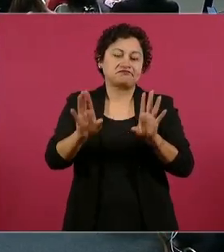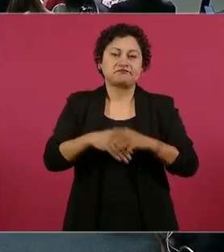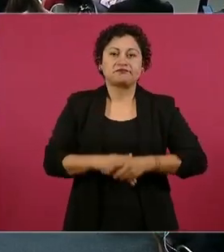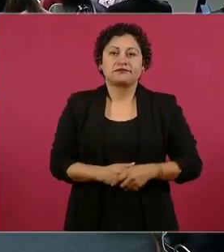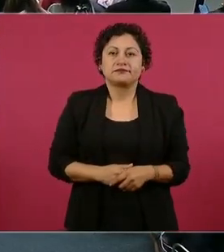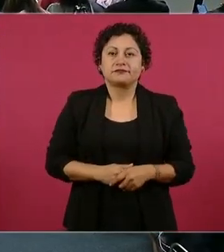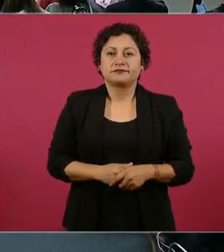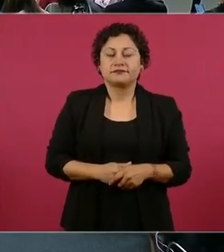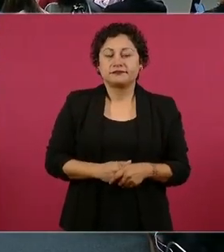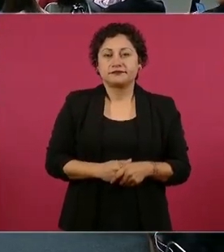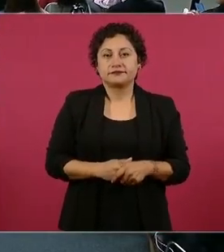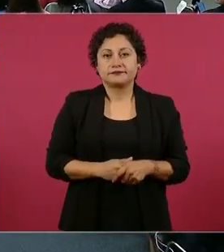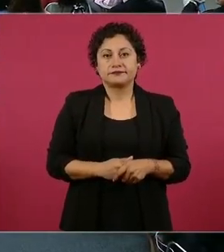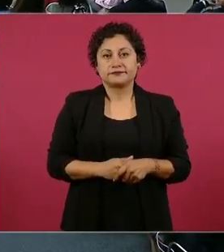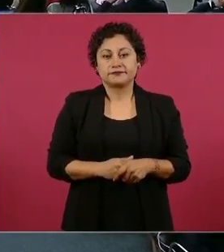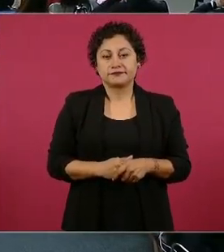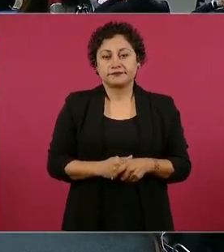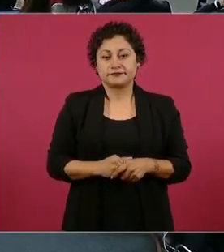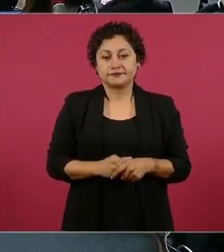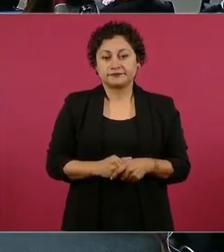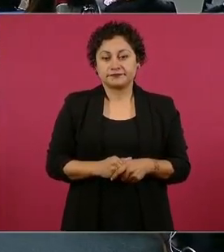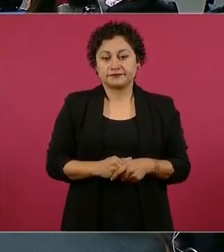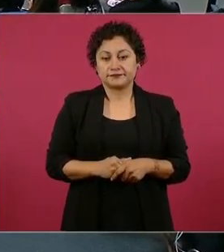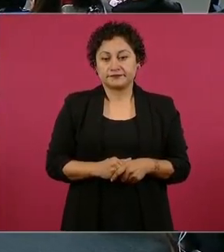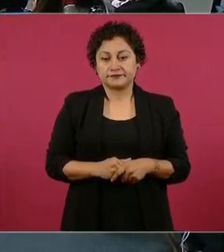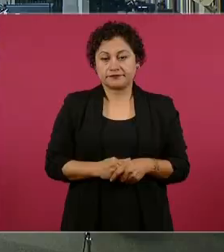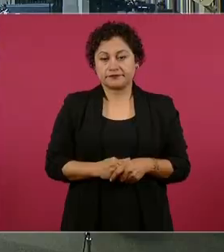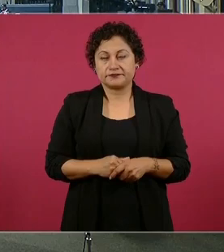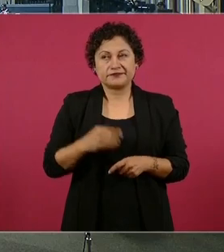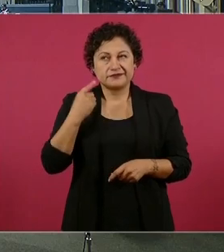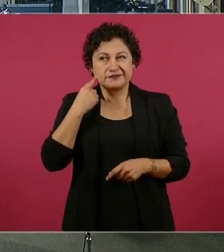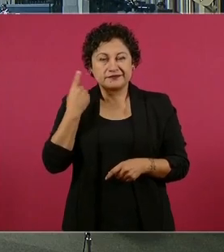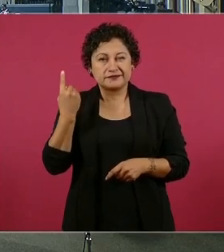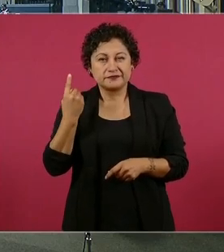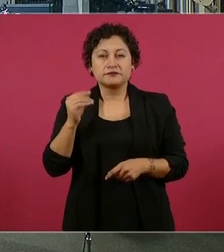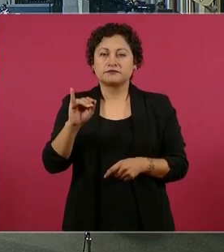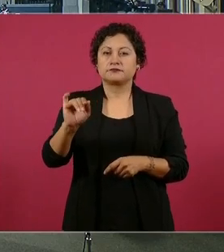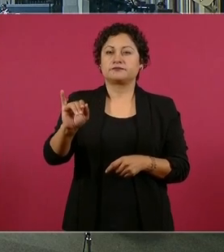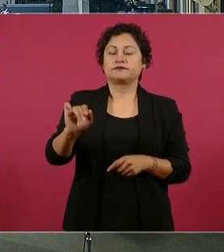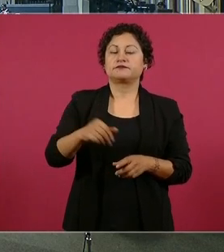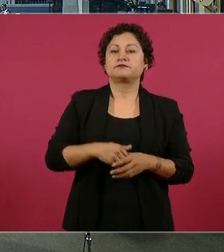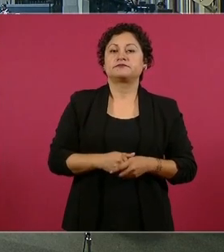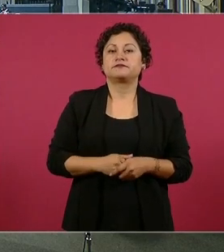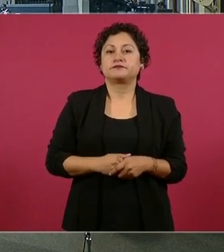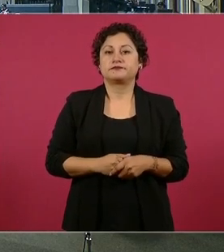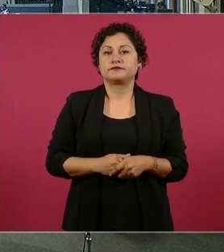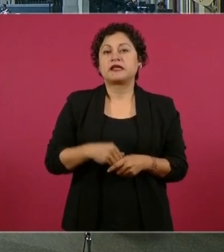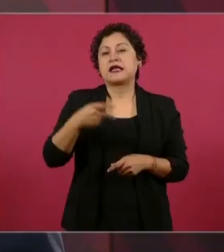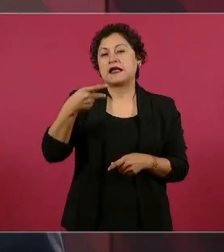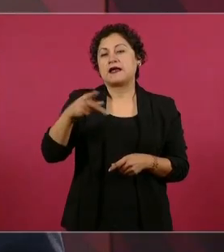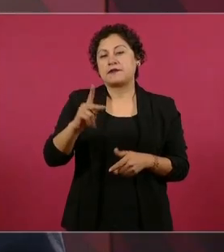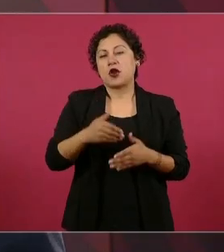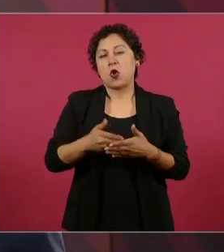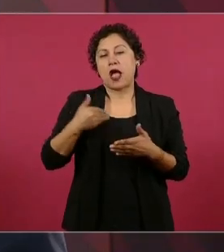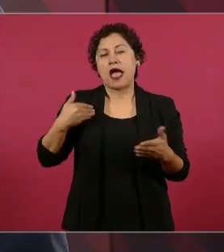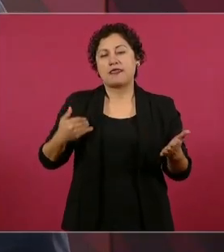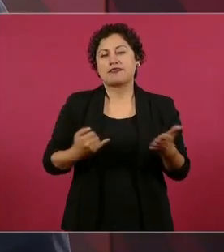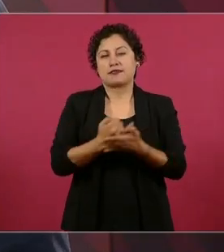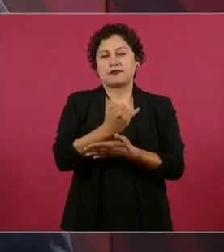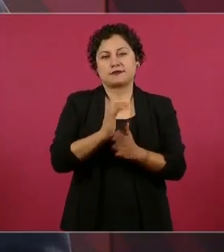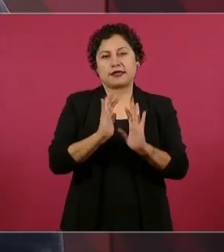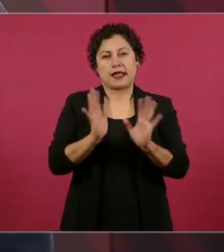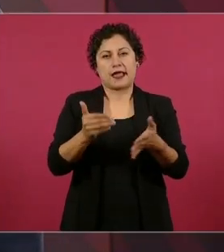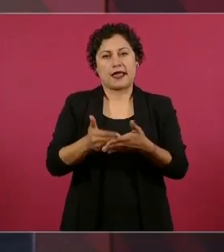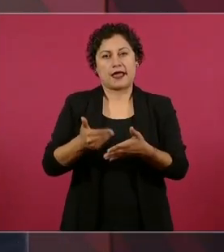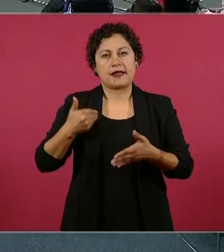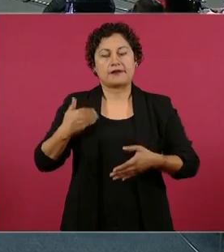Pero… ¿eh? Sí. Sí, pero tiene que estar antes. Tiene que estar